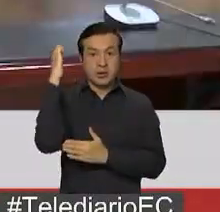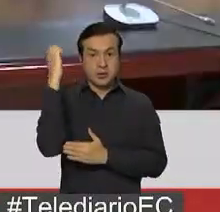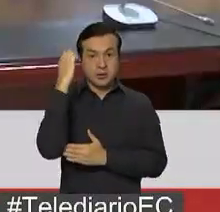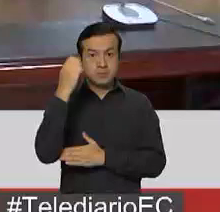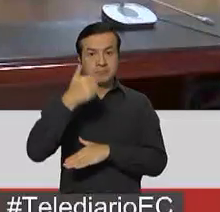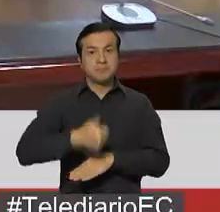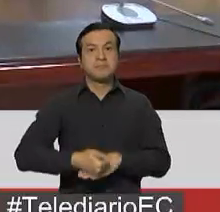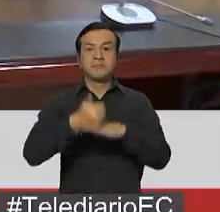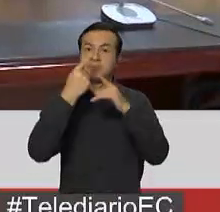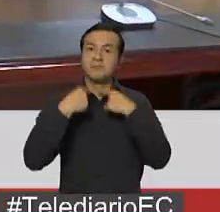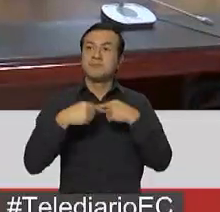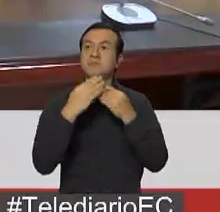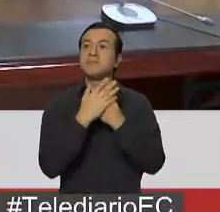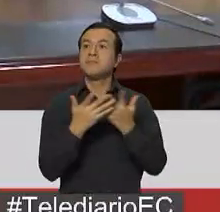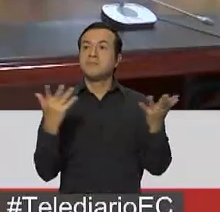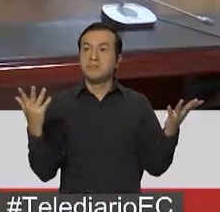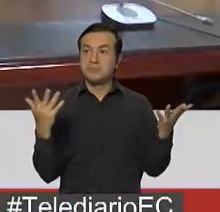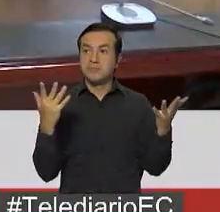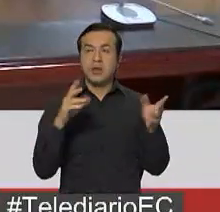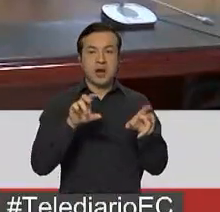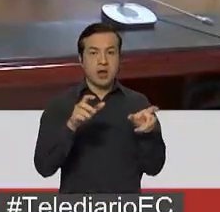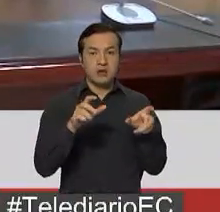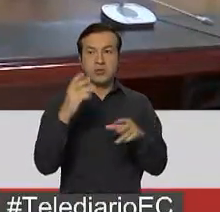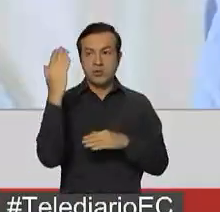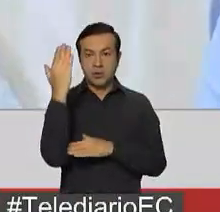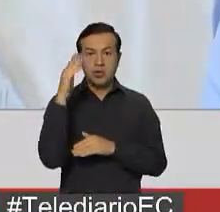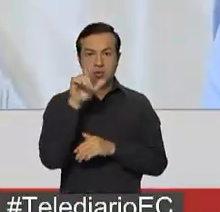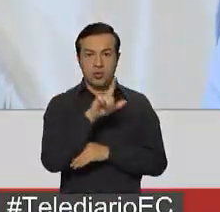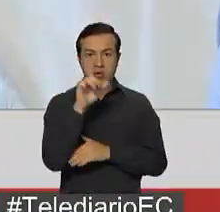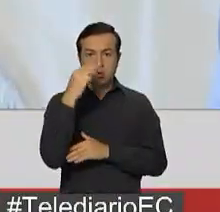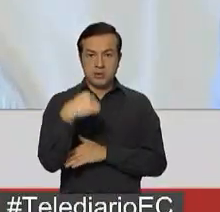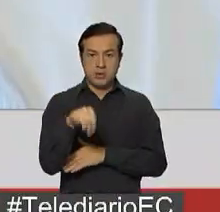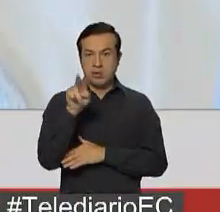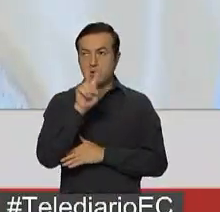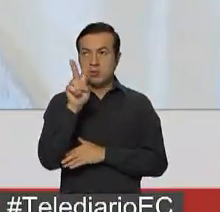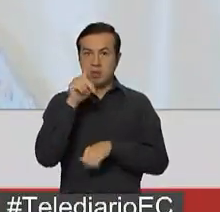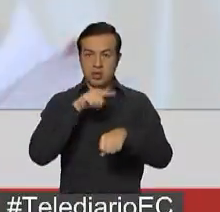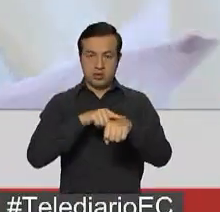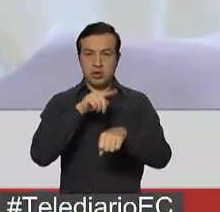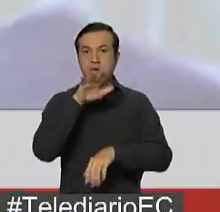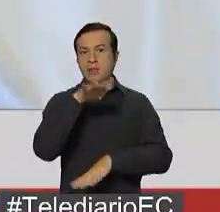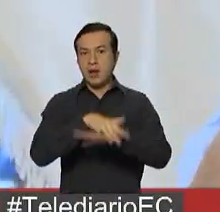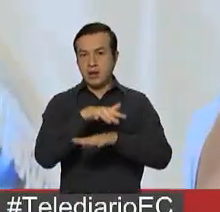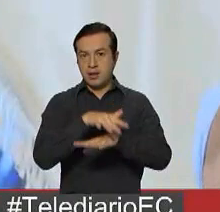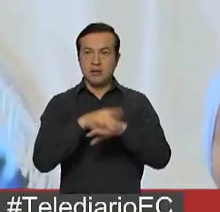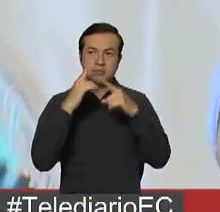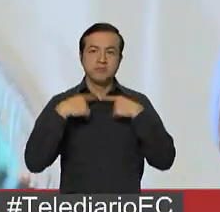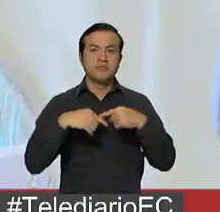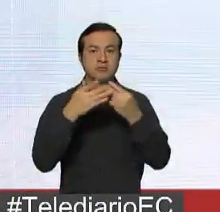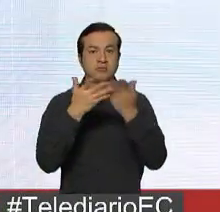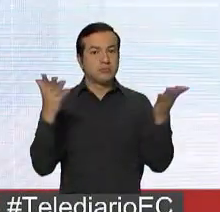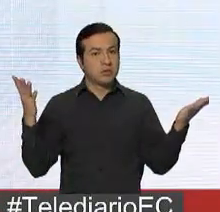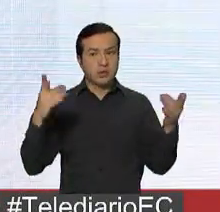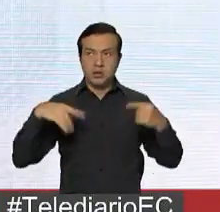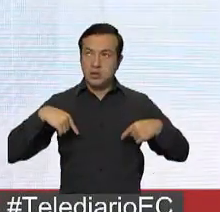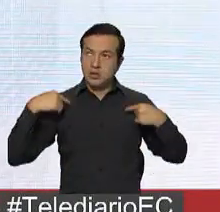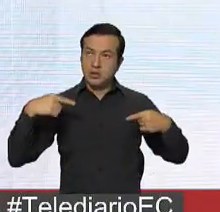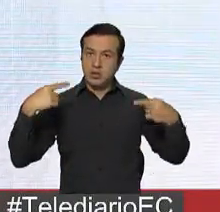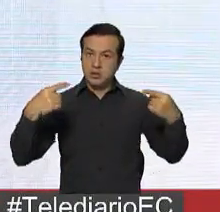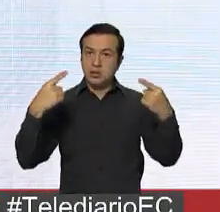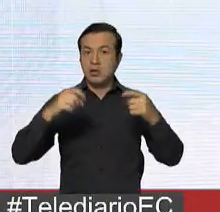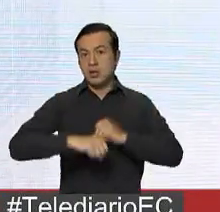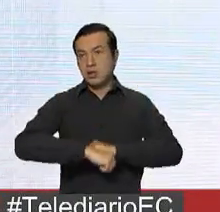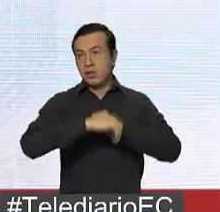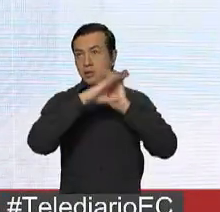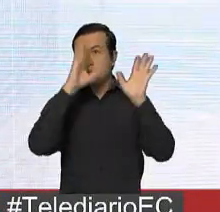de las autoridades se darán en cadena de radio y televisión los lunes miércoles y viernes en horas de la tarde en todos los días de la semana en las